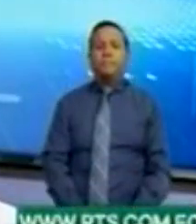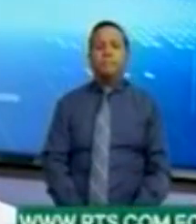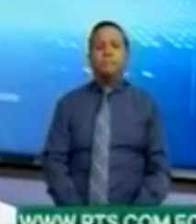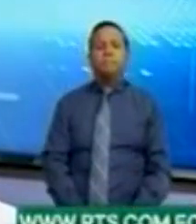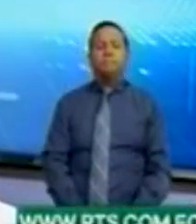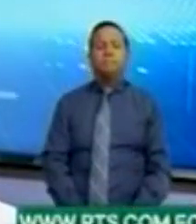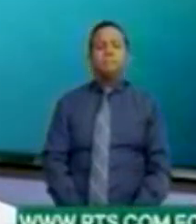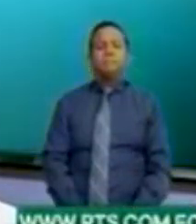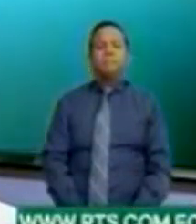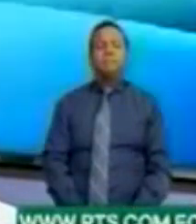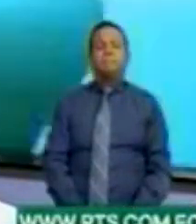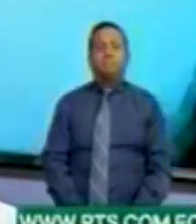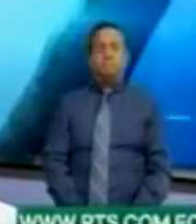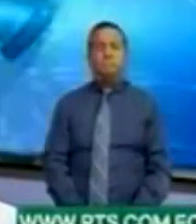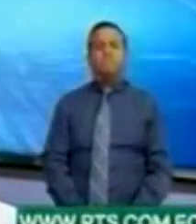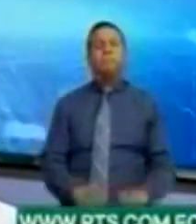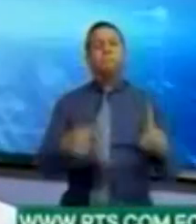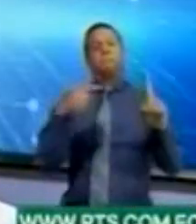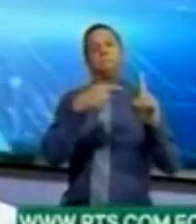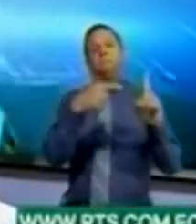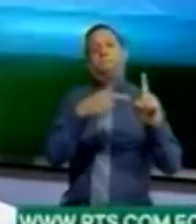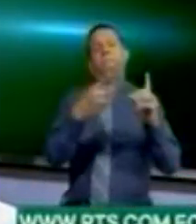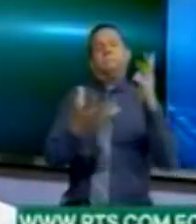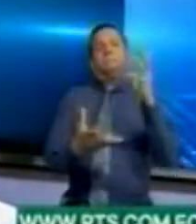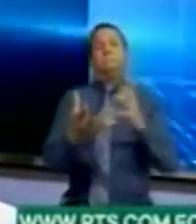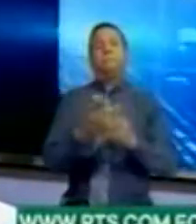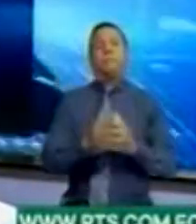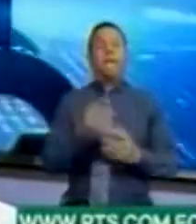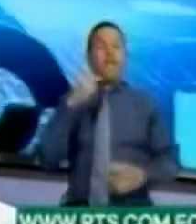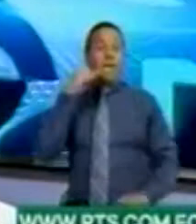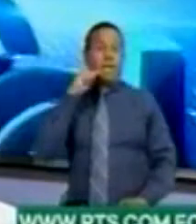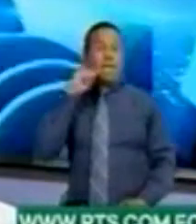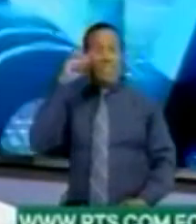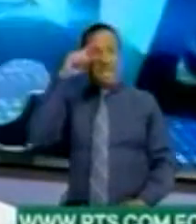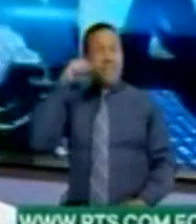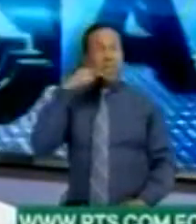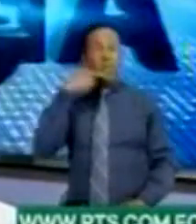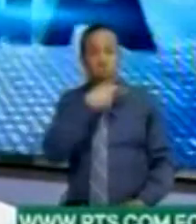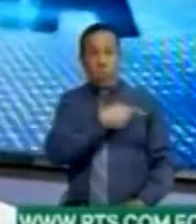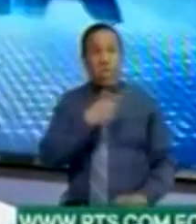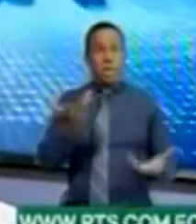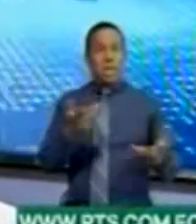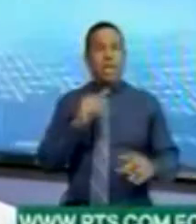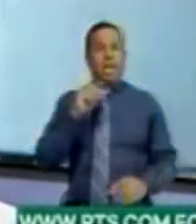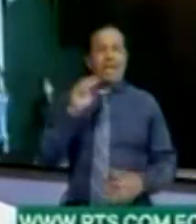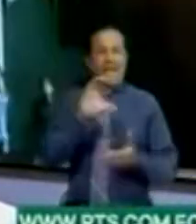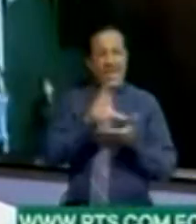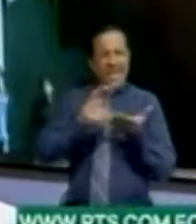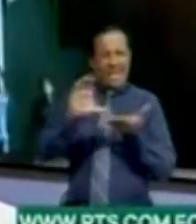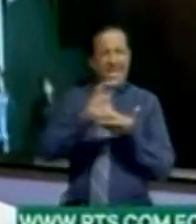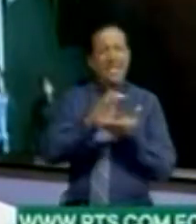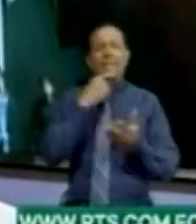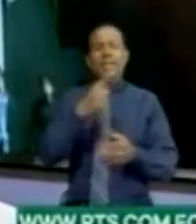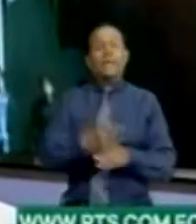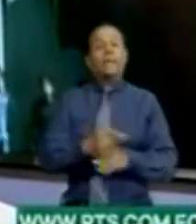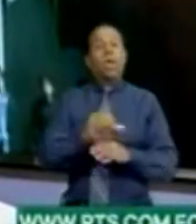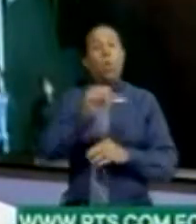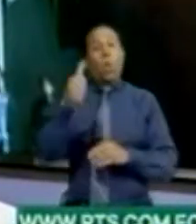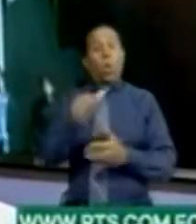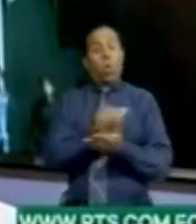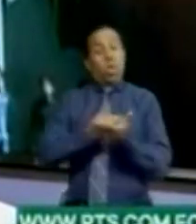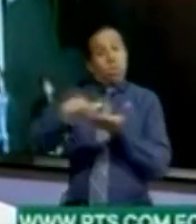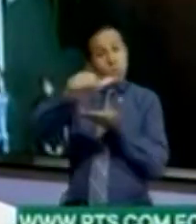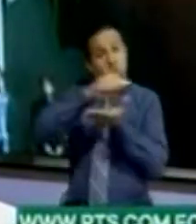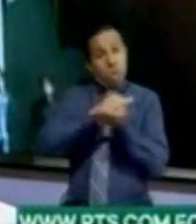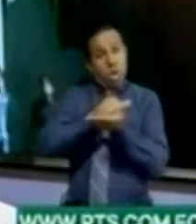Se descartó un supuesto caso de coronavirus en Azogues, provincia de Cañar. Mientras en Azuay, una ciudadana cuencana